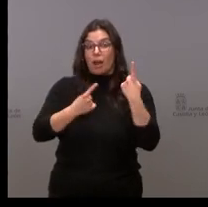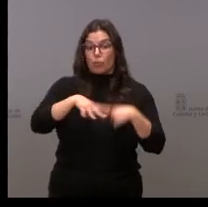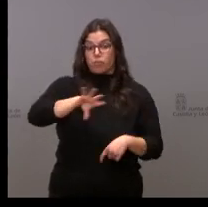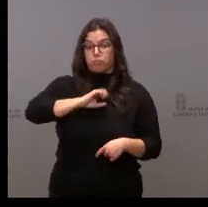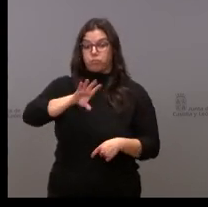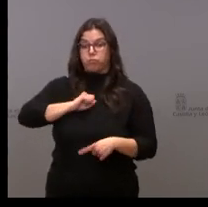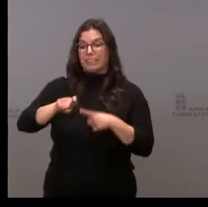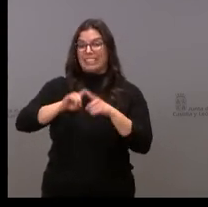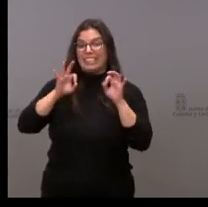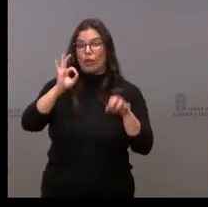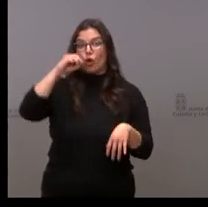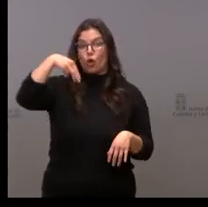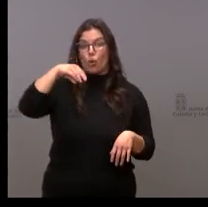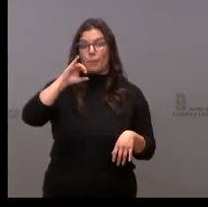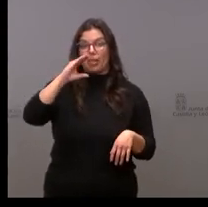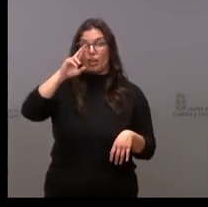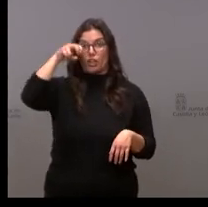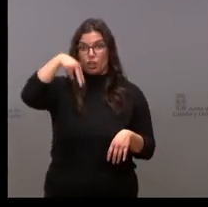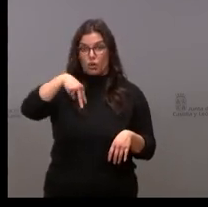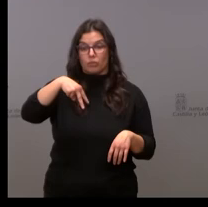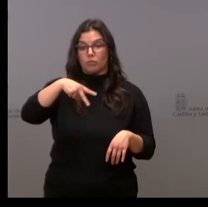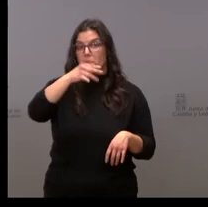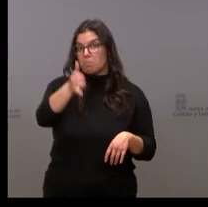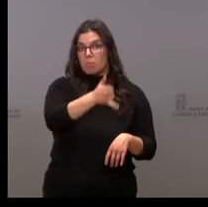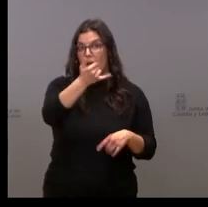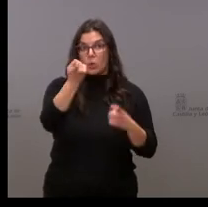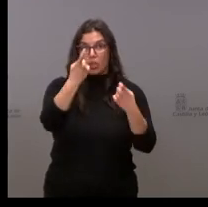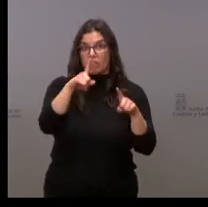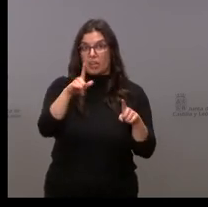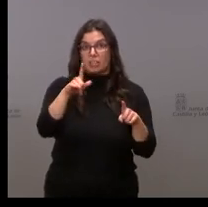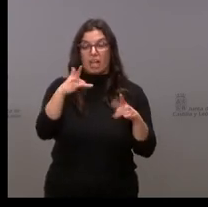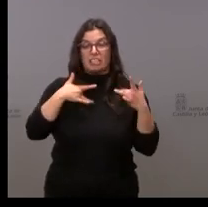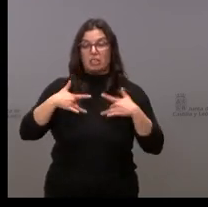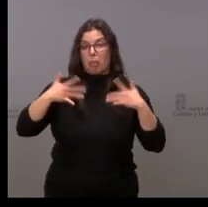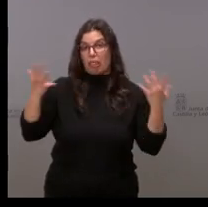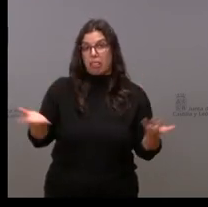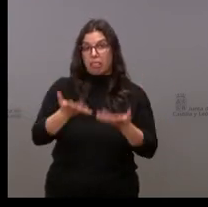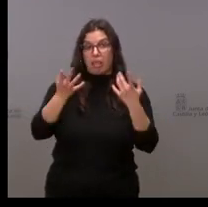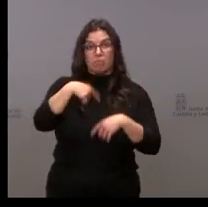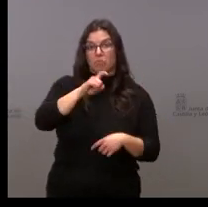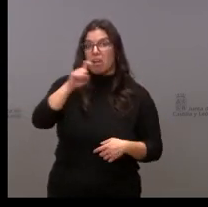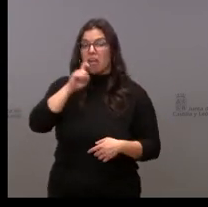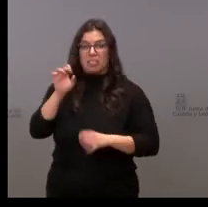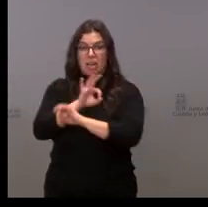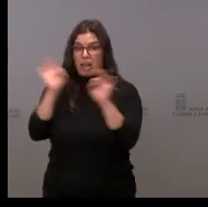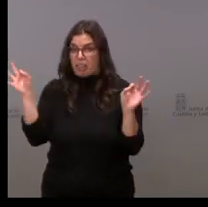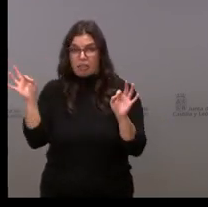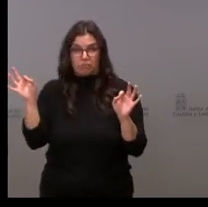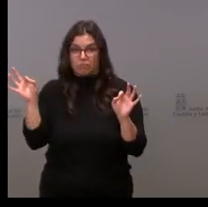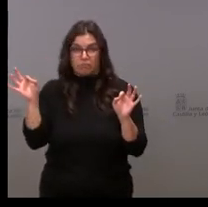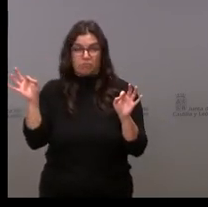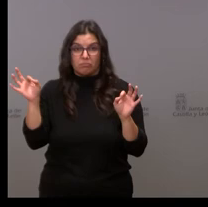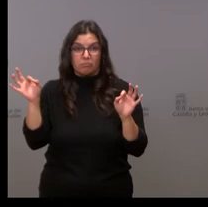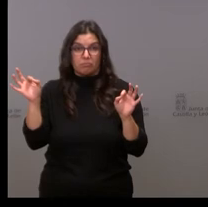omicron que no necesitan baja laboral y que se encuentran con síntomas leves no lo están comunicando directamente al